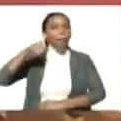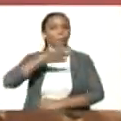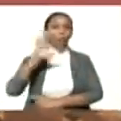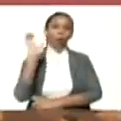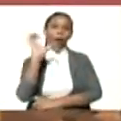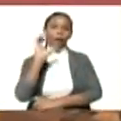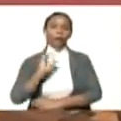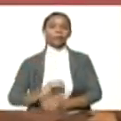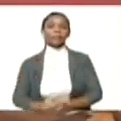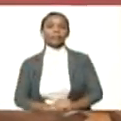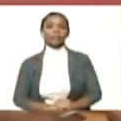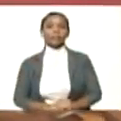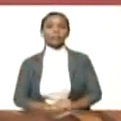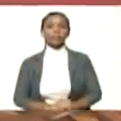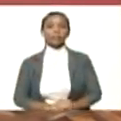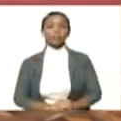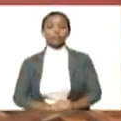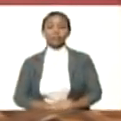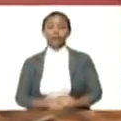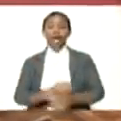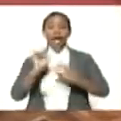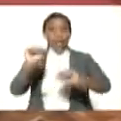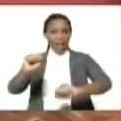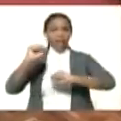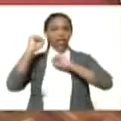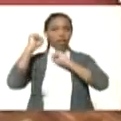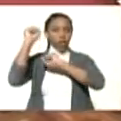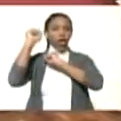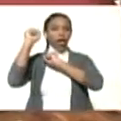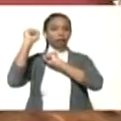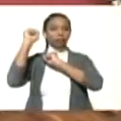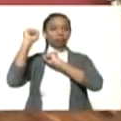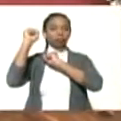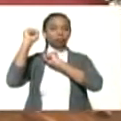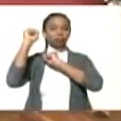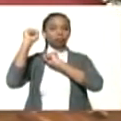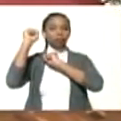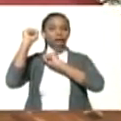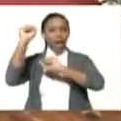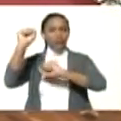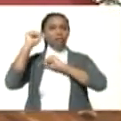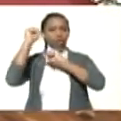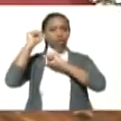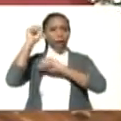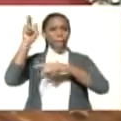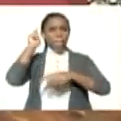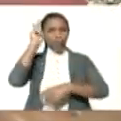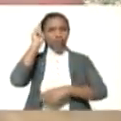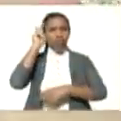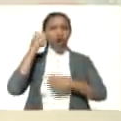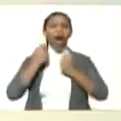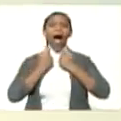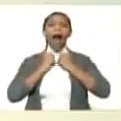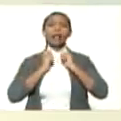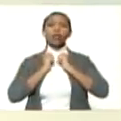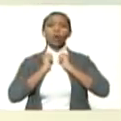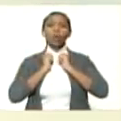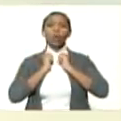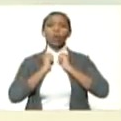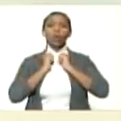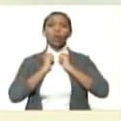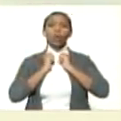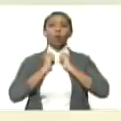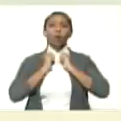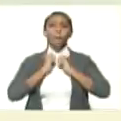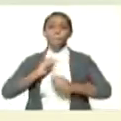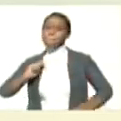Caracas. Así que la victoria, con la victoria del profesor Aristóbulo,